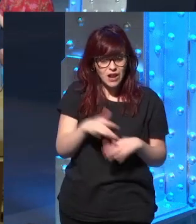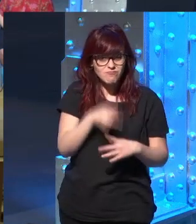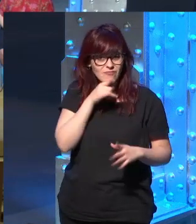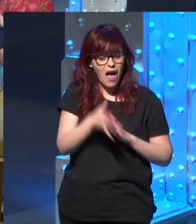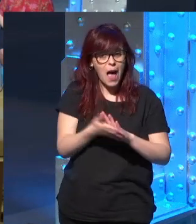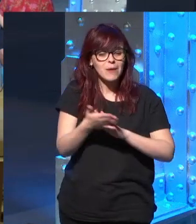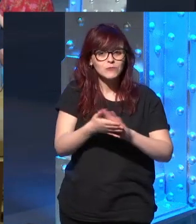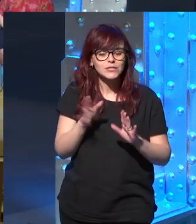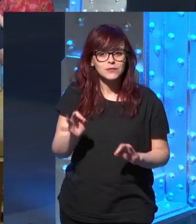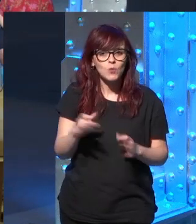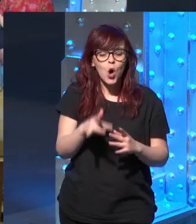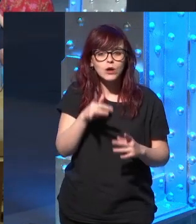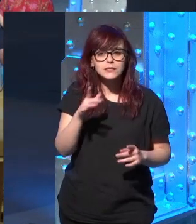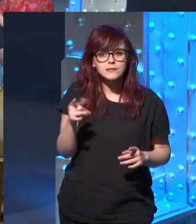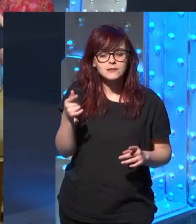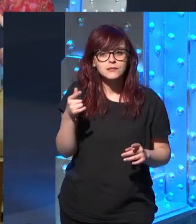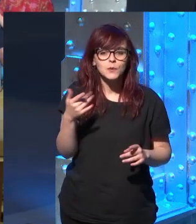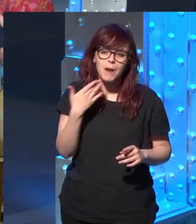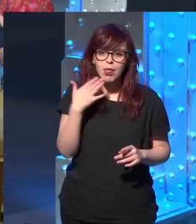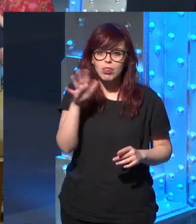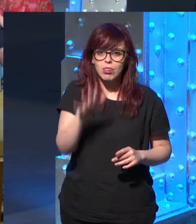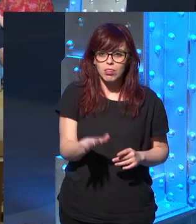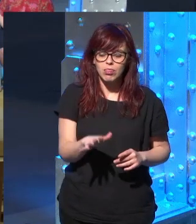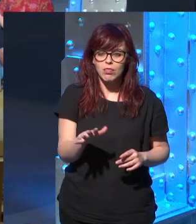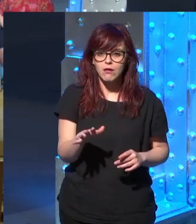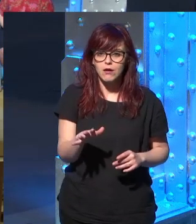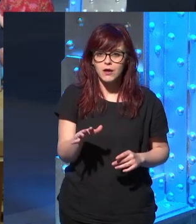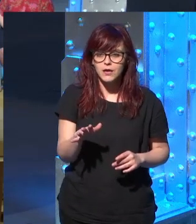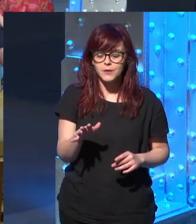comentábamos antes, tal negativización